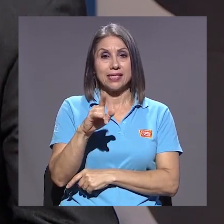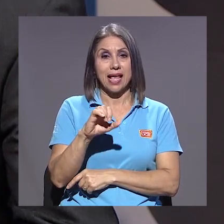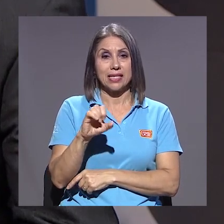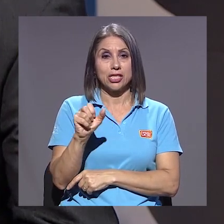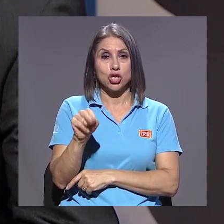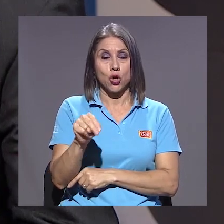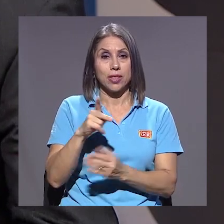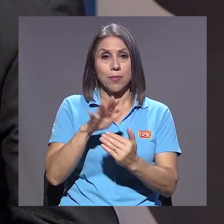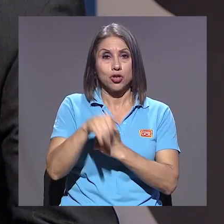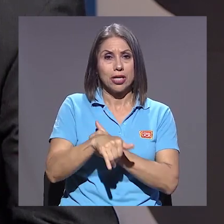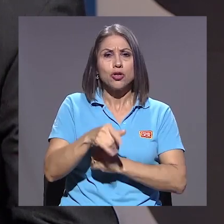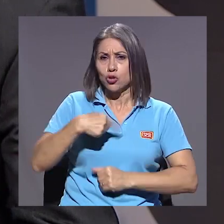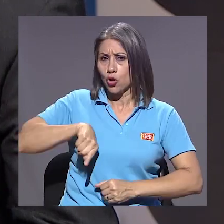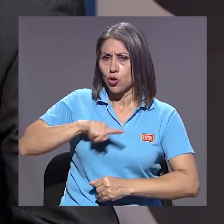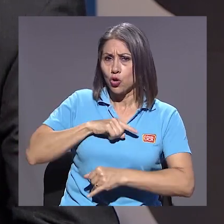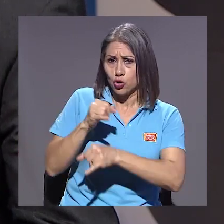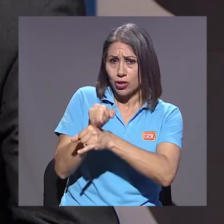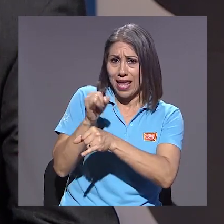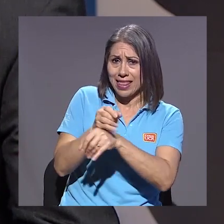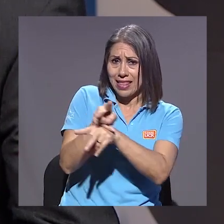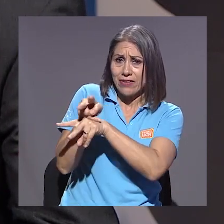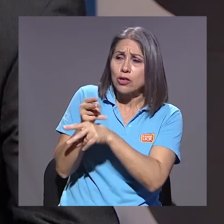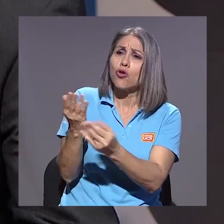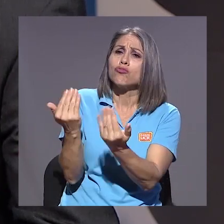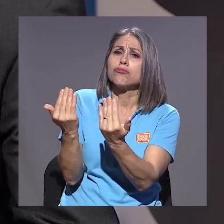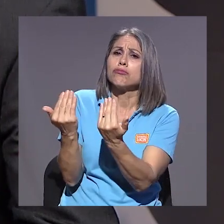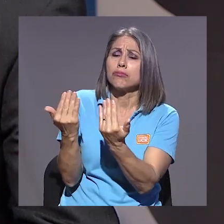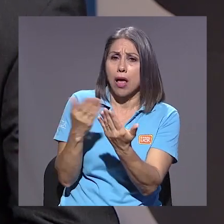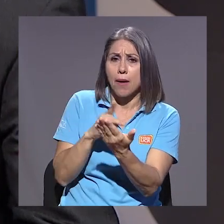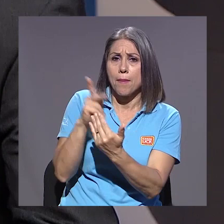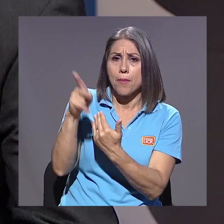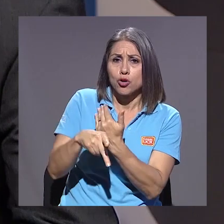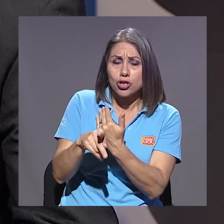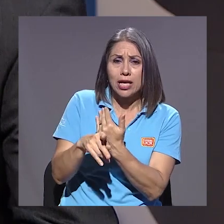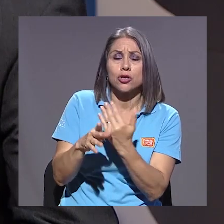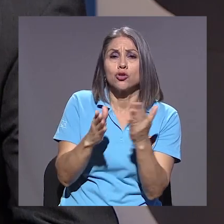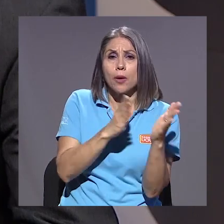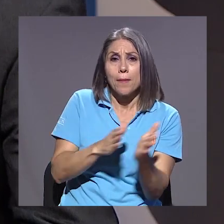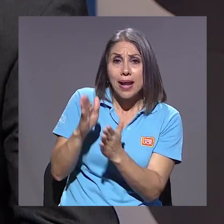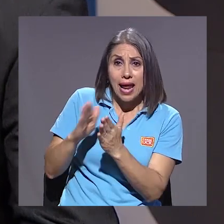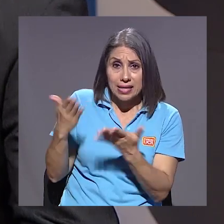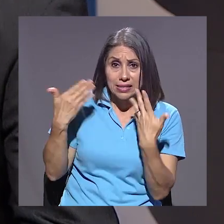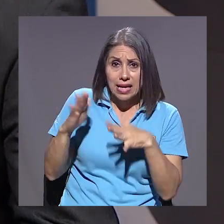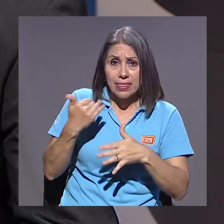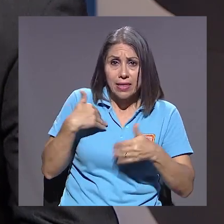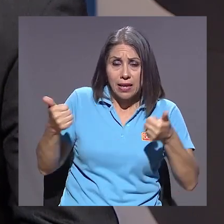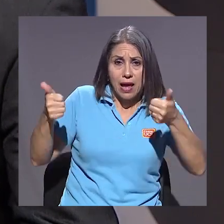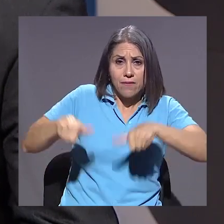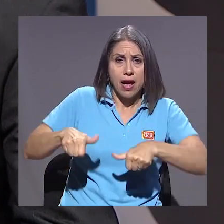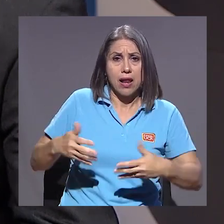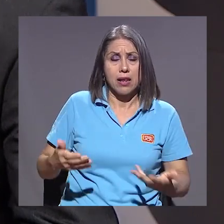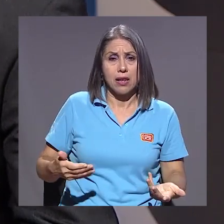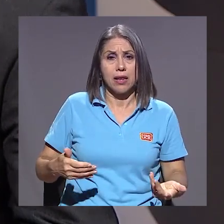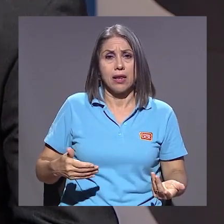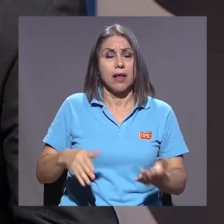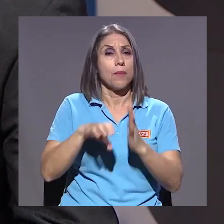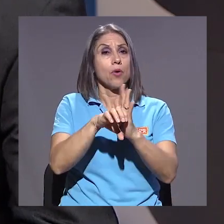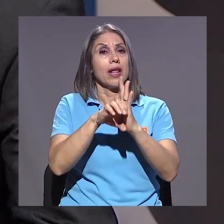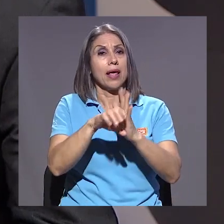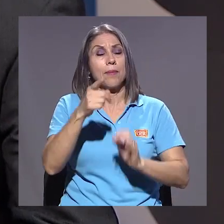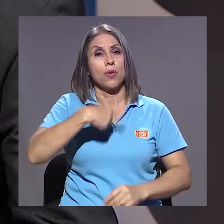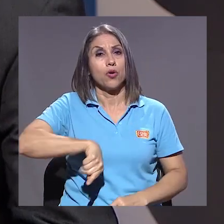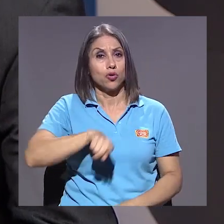de solicitar al ente rector si los planes y los proyectos cuentan con su aval. Por ejemplo,